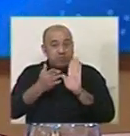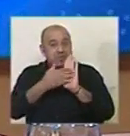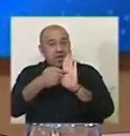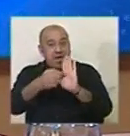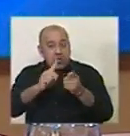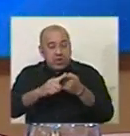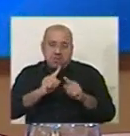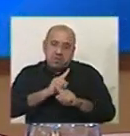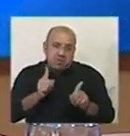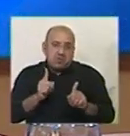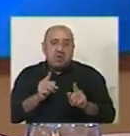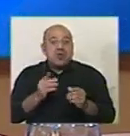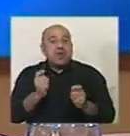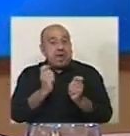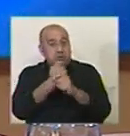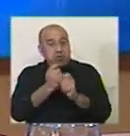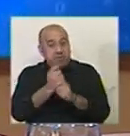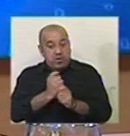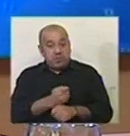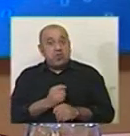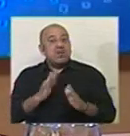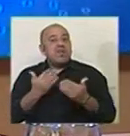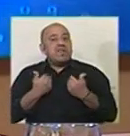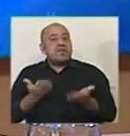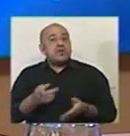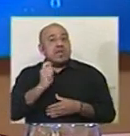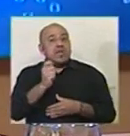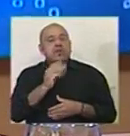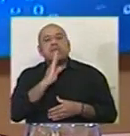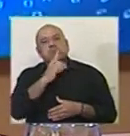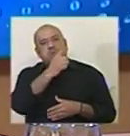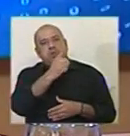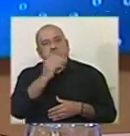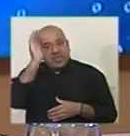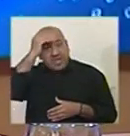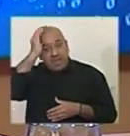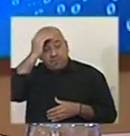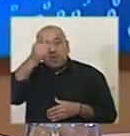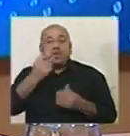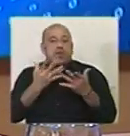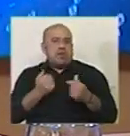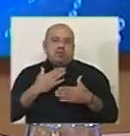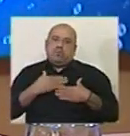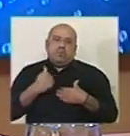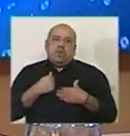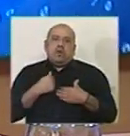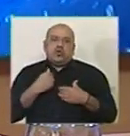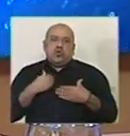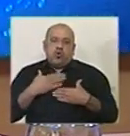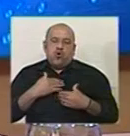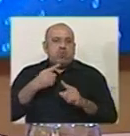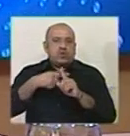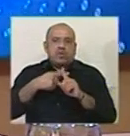es en beneficio de Estados Unidos, porque la ofensiva retórica de Trump es decir, bueno, se acabó la